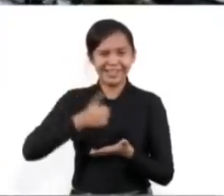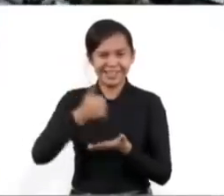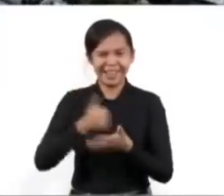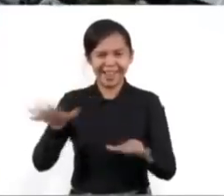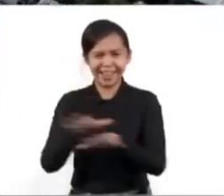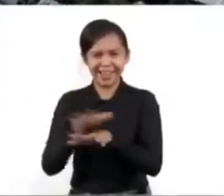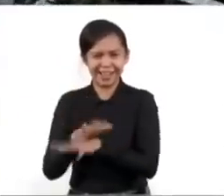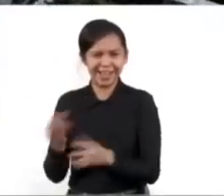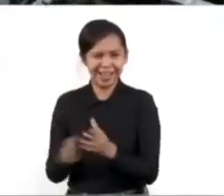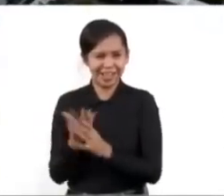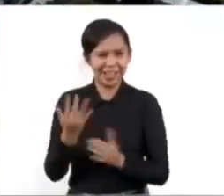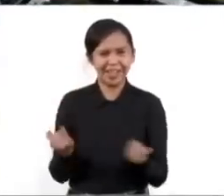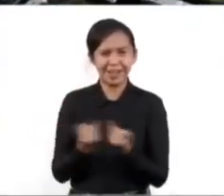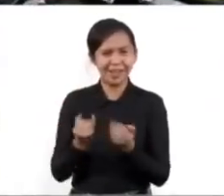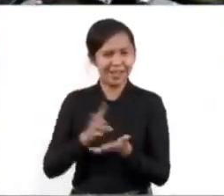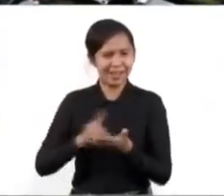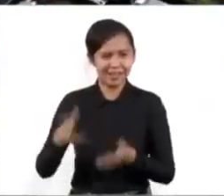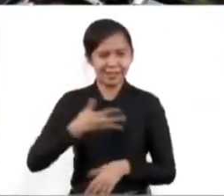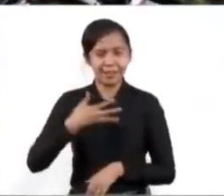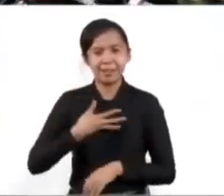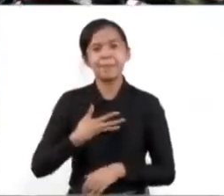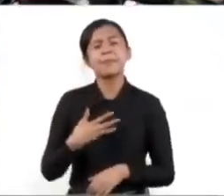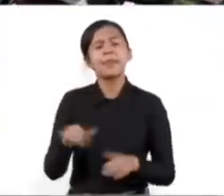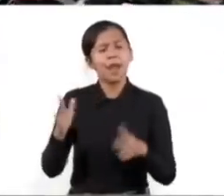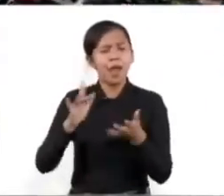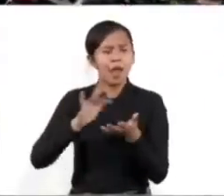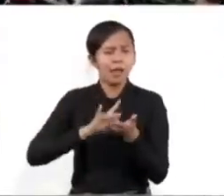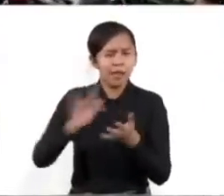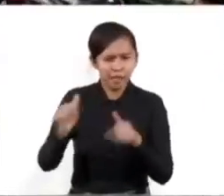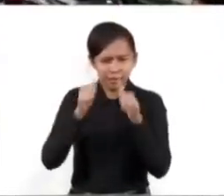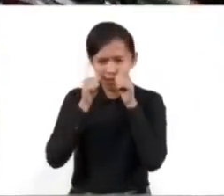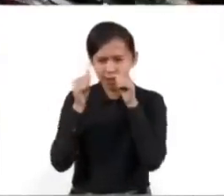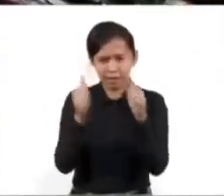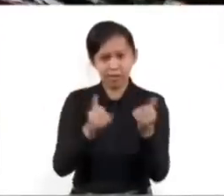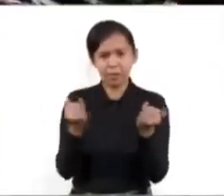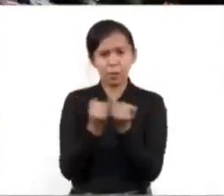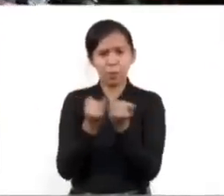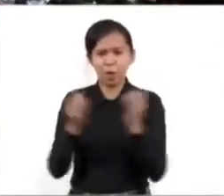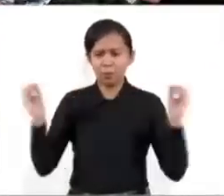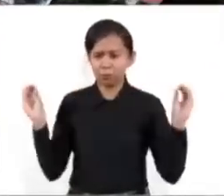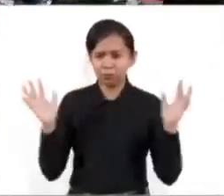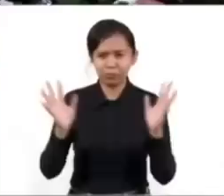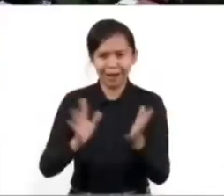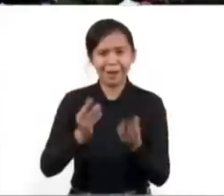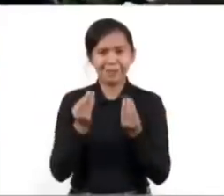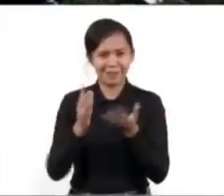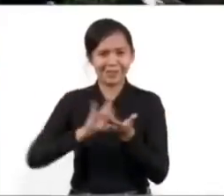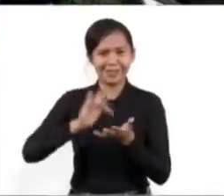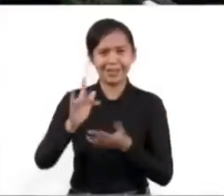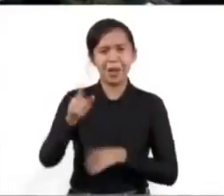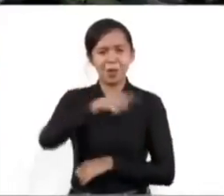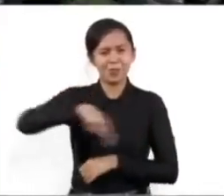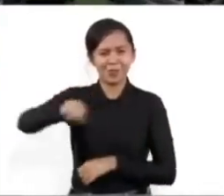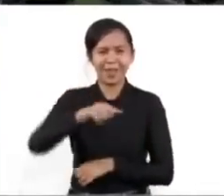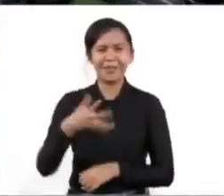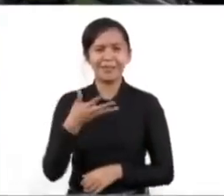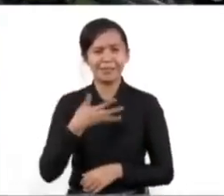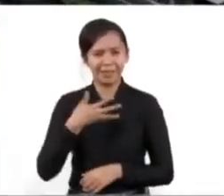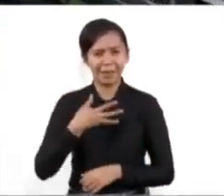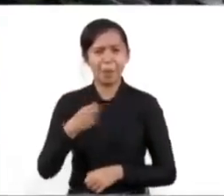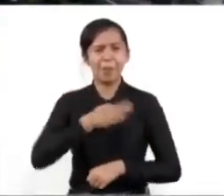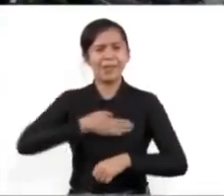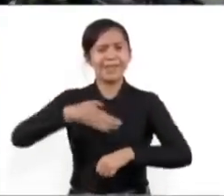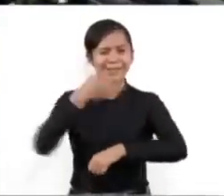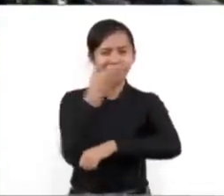ciudad innovadora y de derechos, agradece su fina atención y gentil asistencia, deseando que sigan teniendo todas y